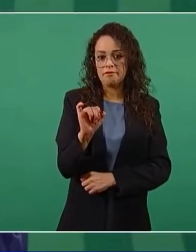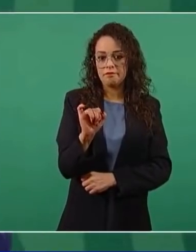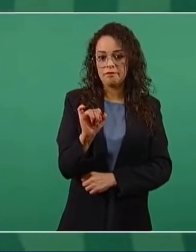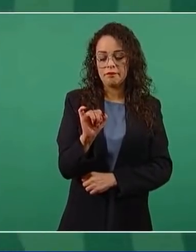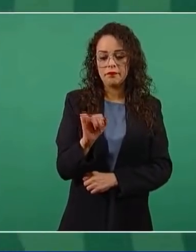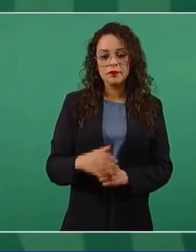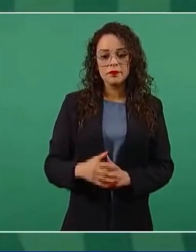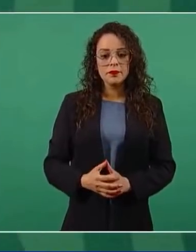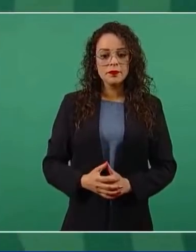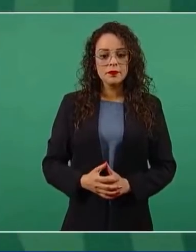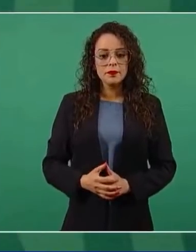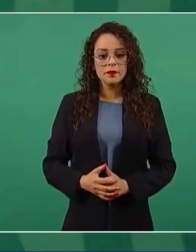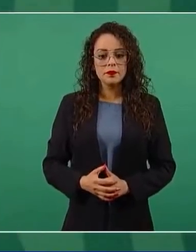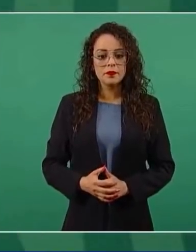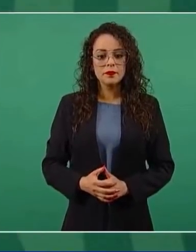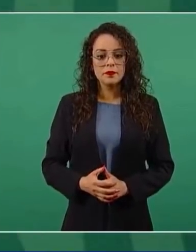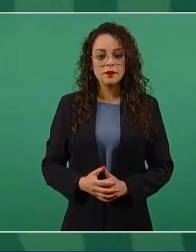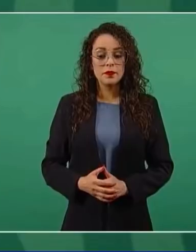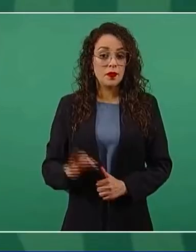corrupción,